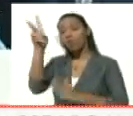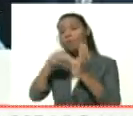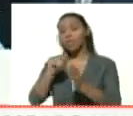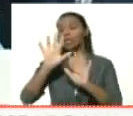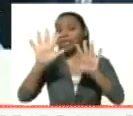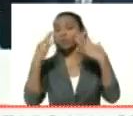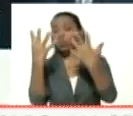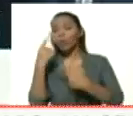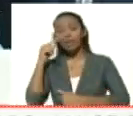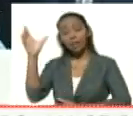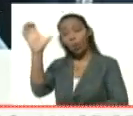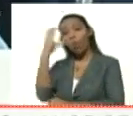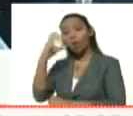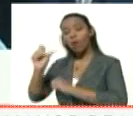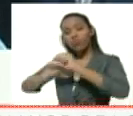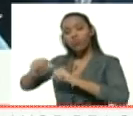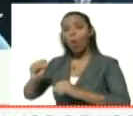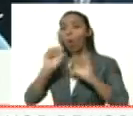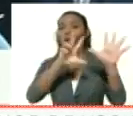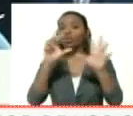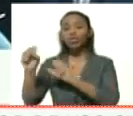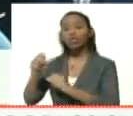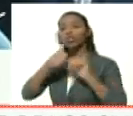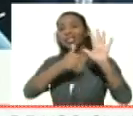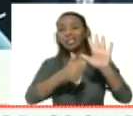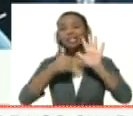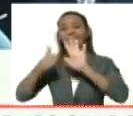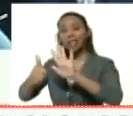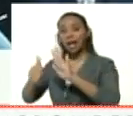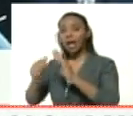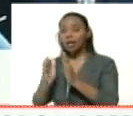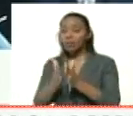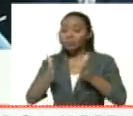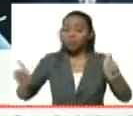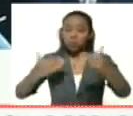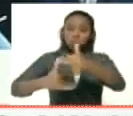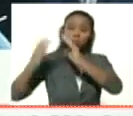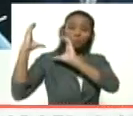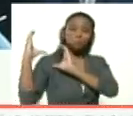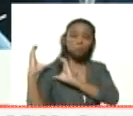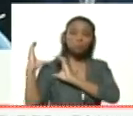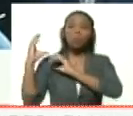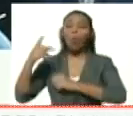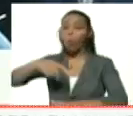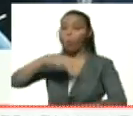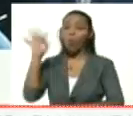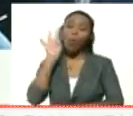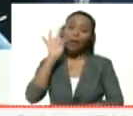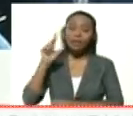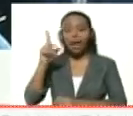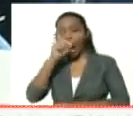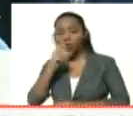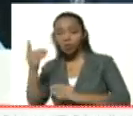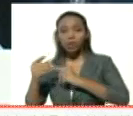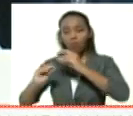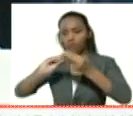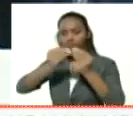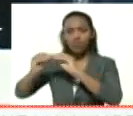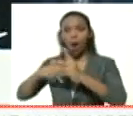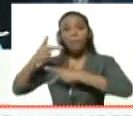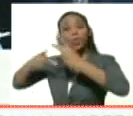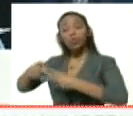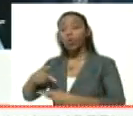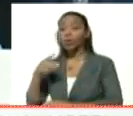2019, Colombia produce 866 toneladas de cocaína al año, convirtiéndose en el primer productor del